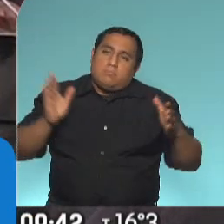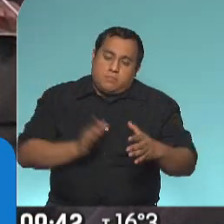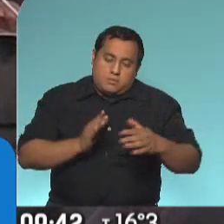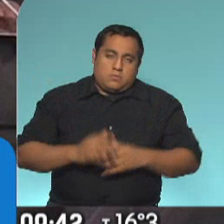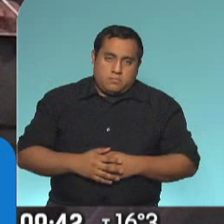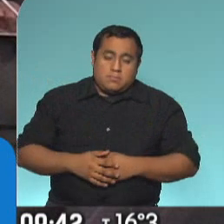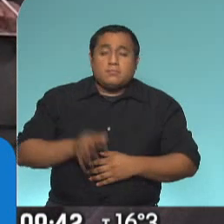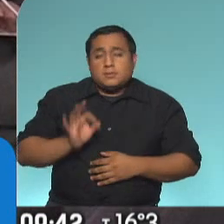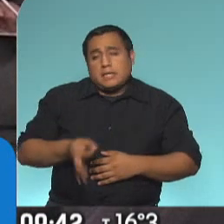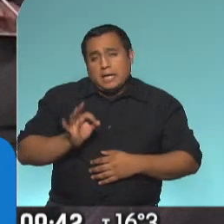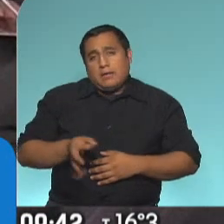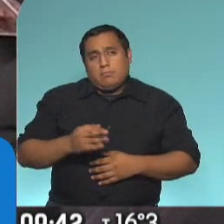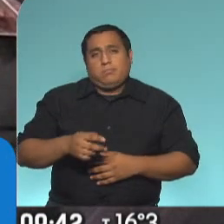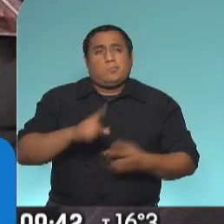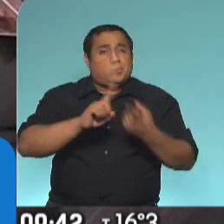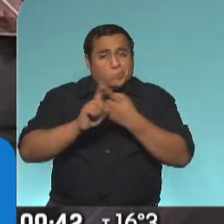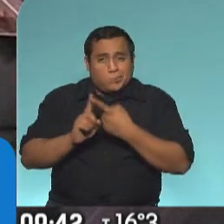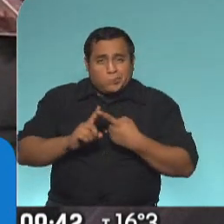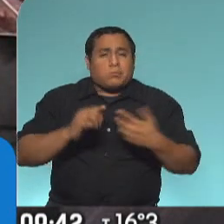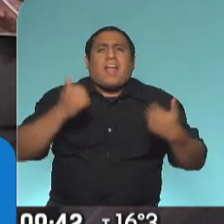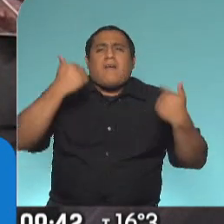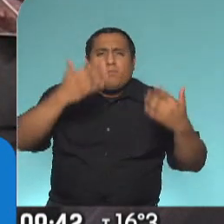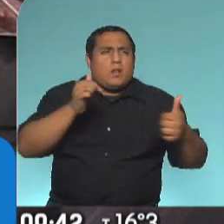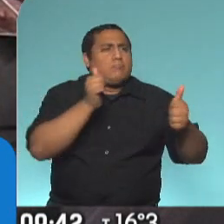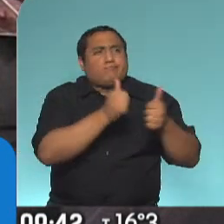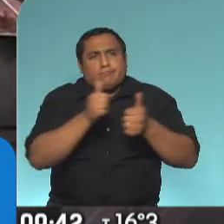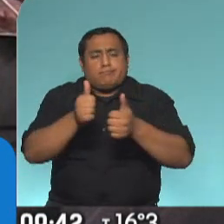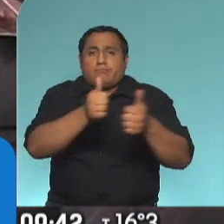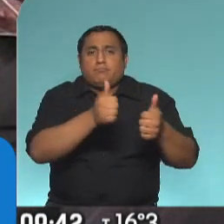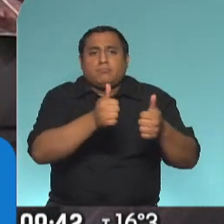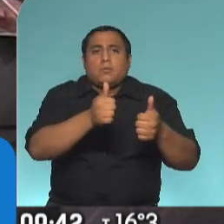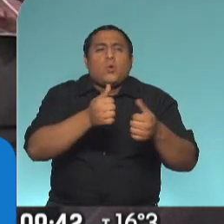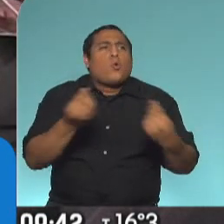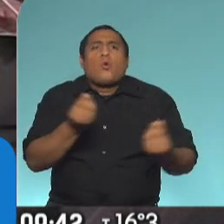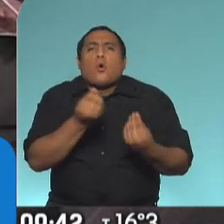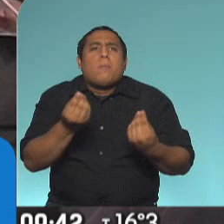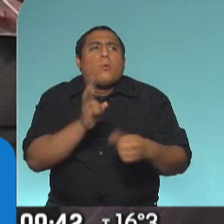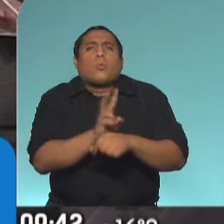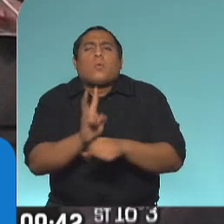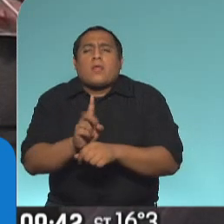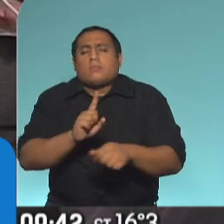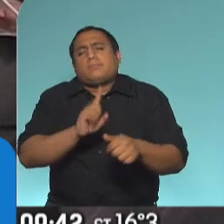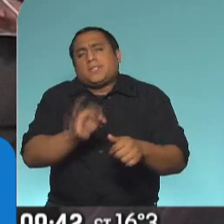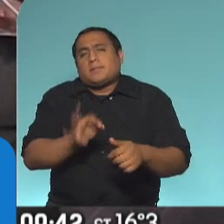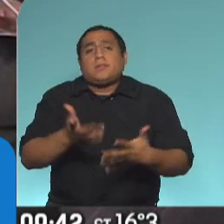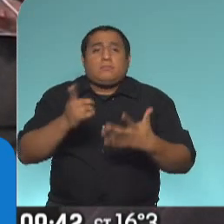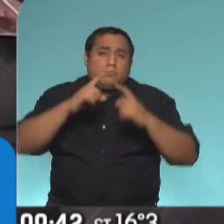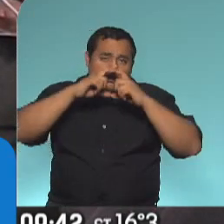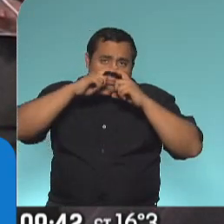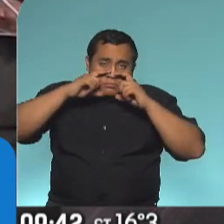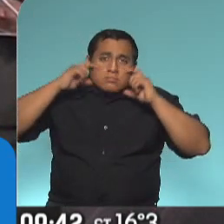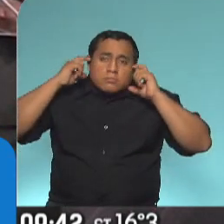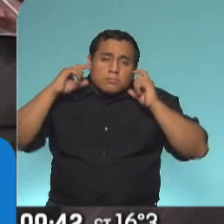vez sabemos más que los encuentros al aire libre, cómo son esos cuidados. Por supuesto, usar el